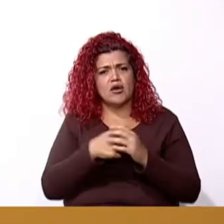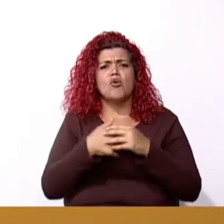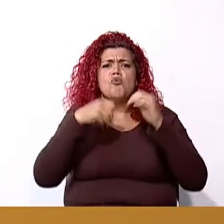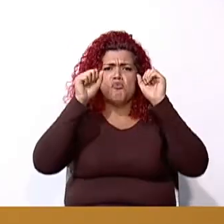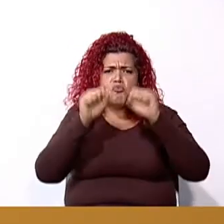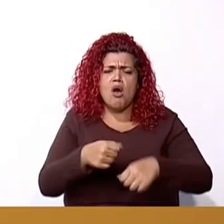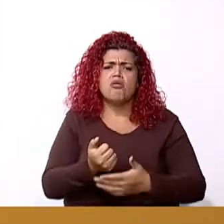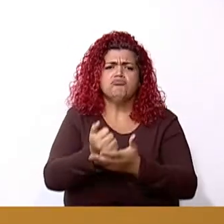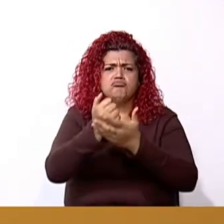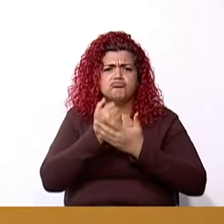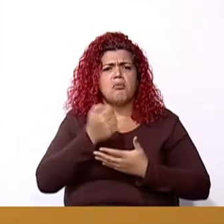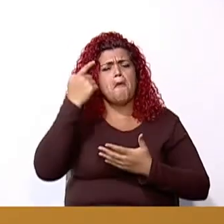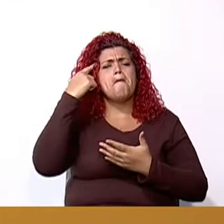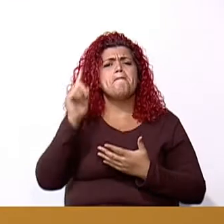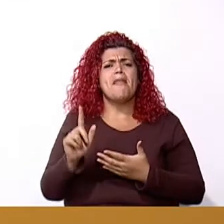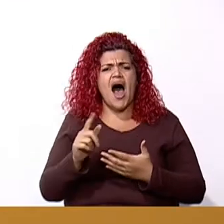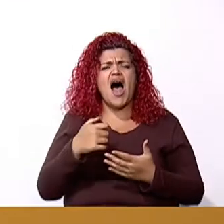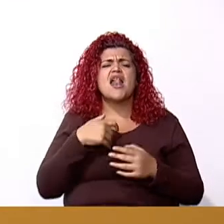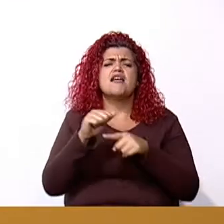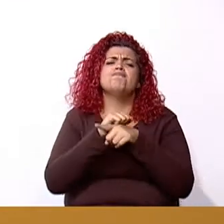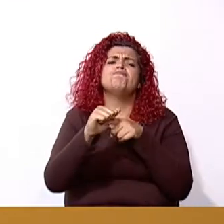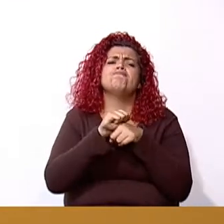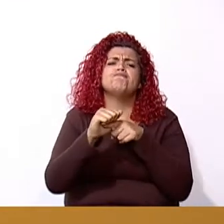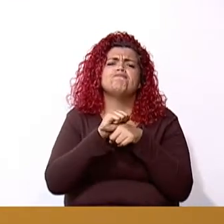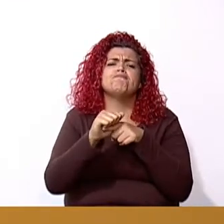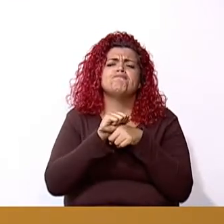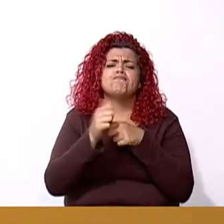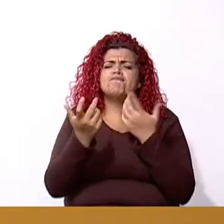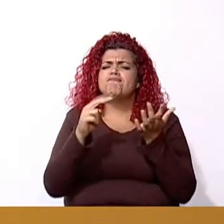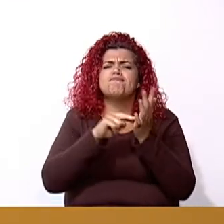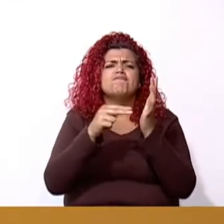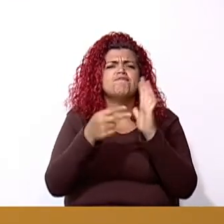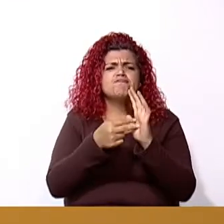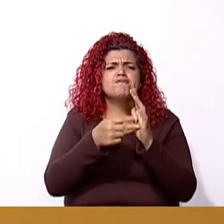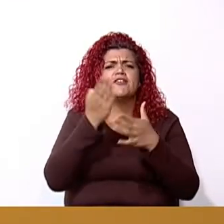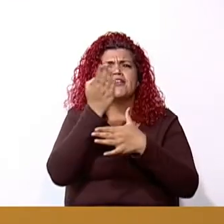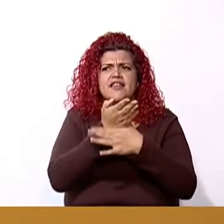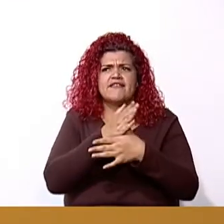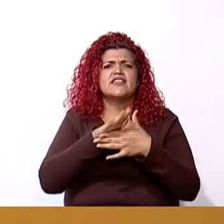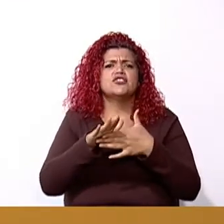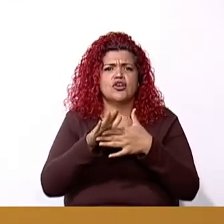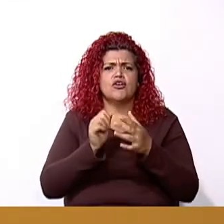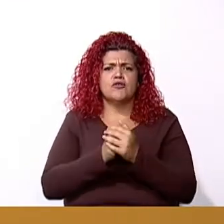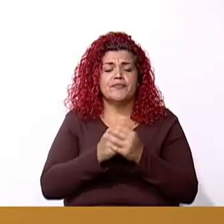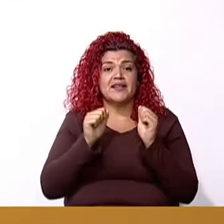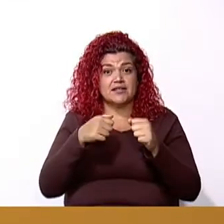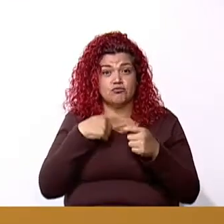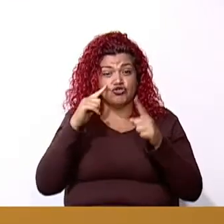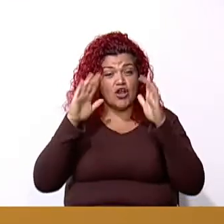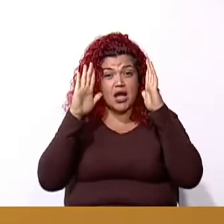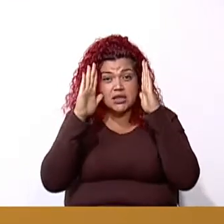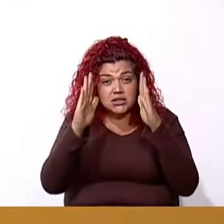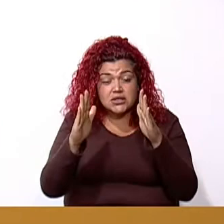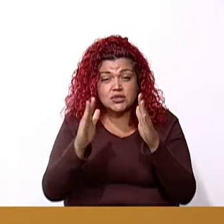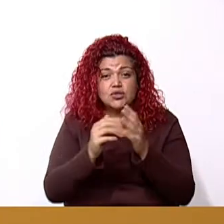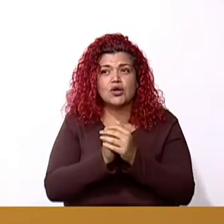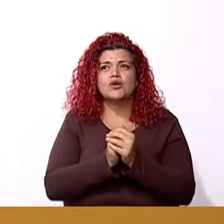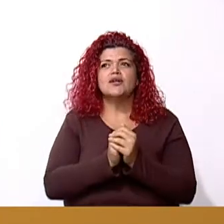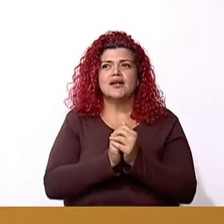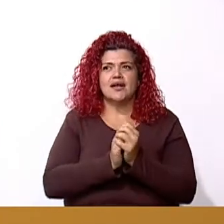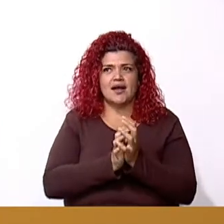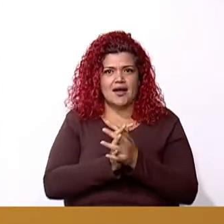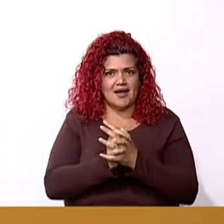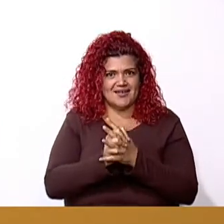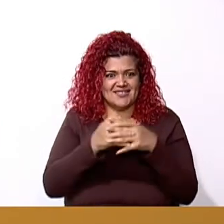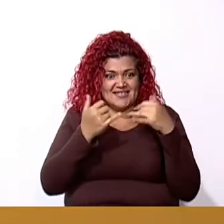puede servir para repasar los términos de la división. Así que presten mucha atención